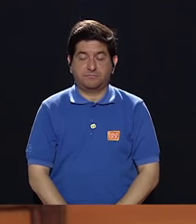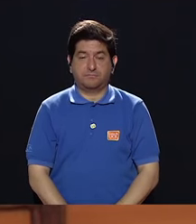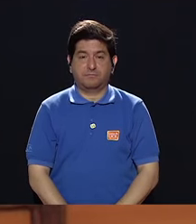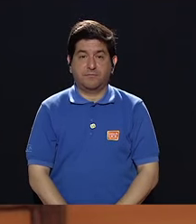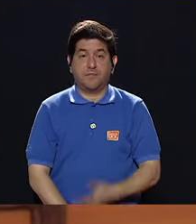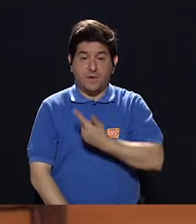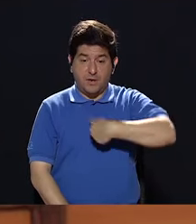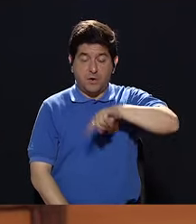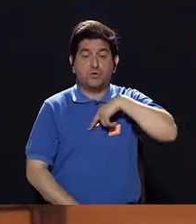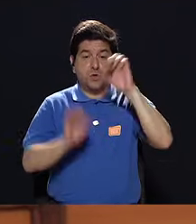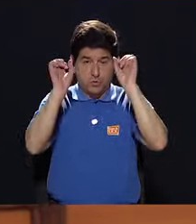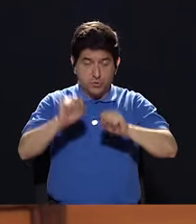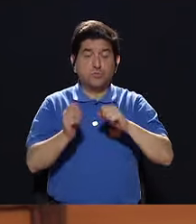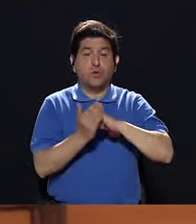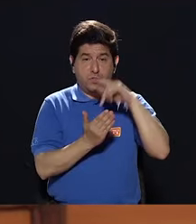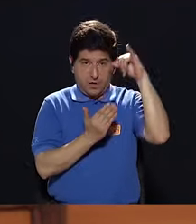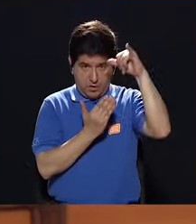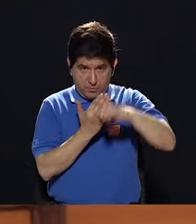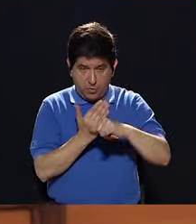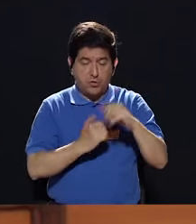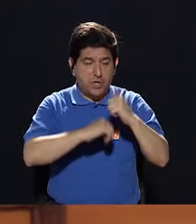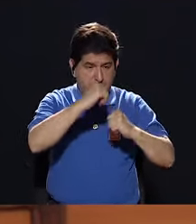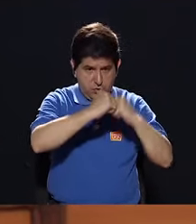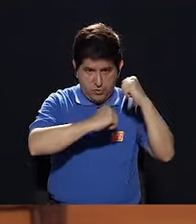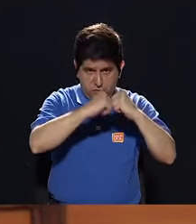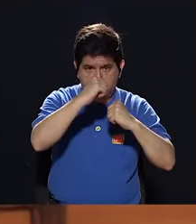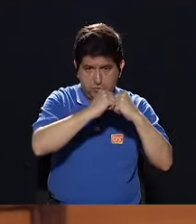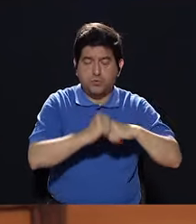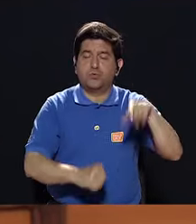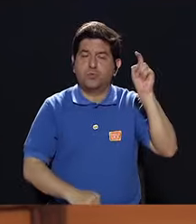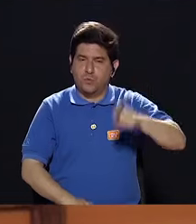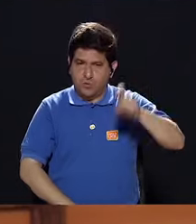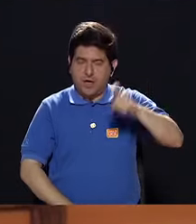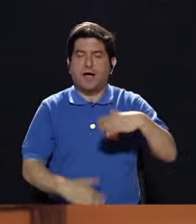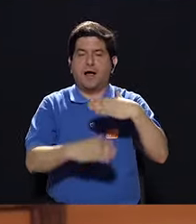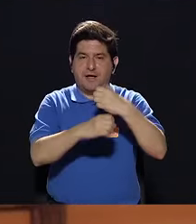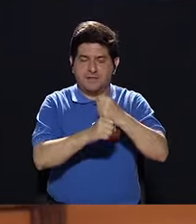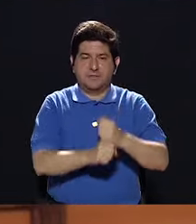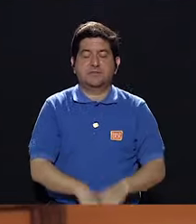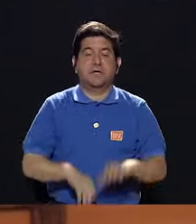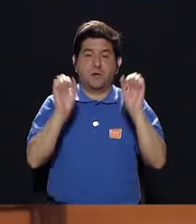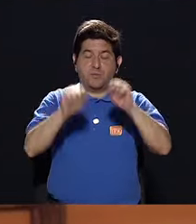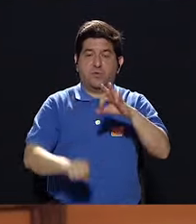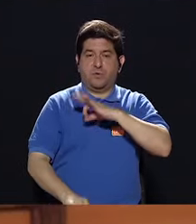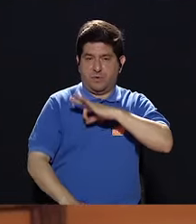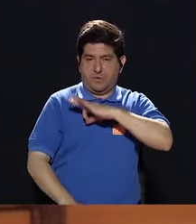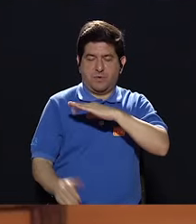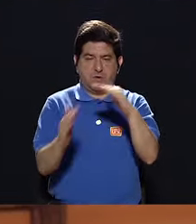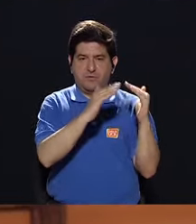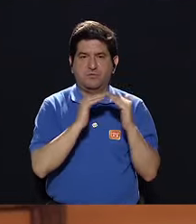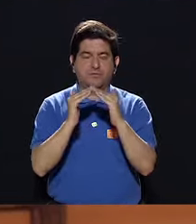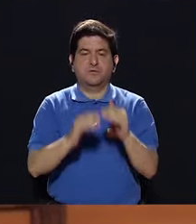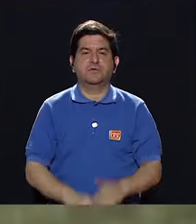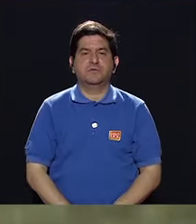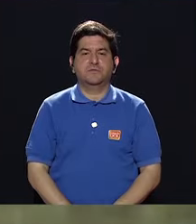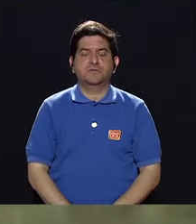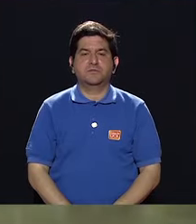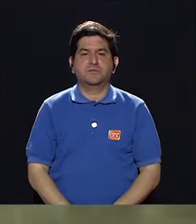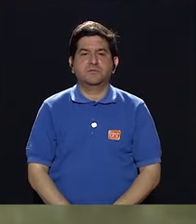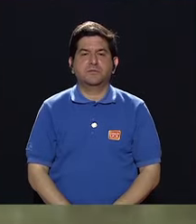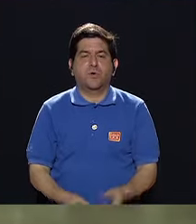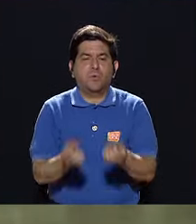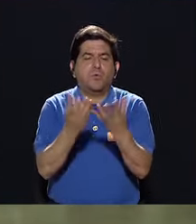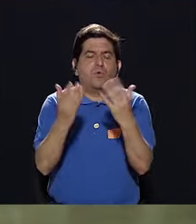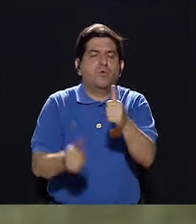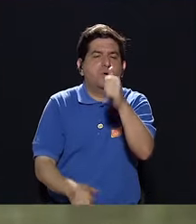poder hacer los proyectos de infraestructura necesarios para lograr el bienestar de la comunidad. El